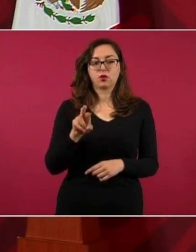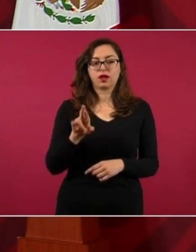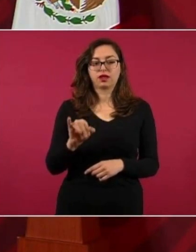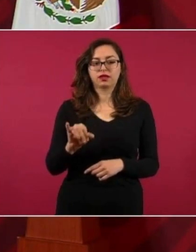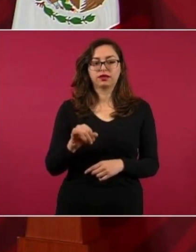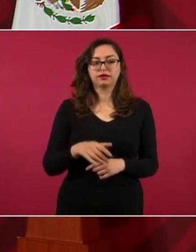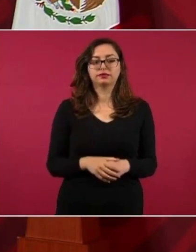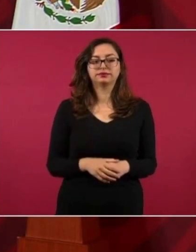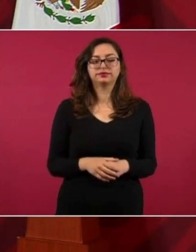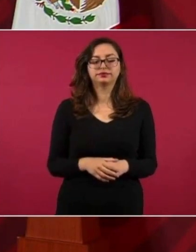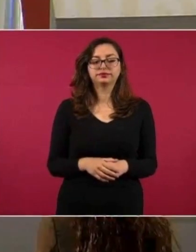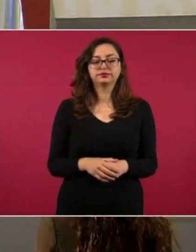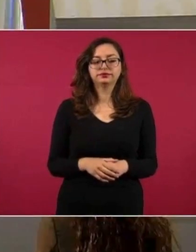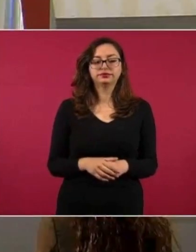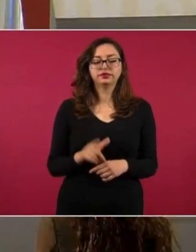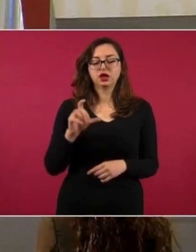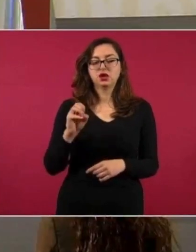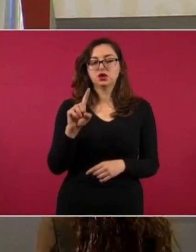Gilberto Lozano,